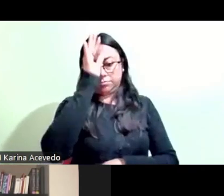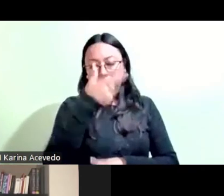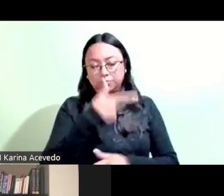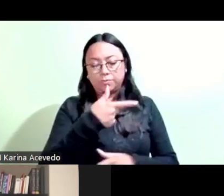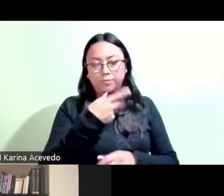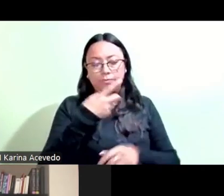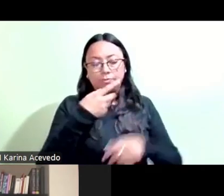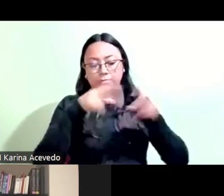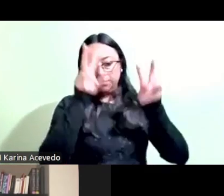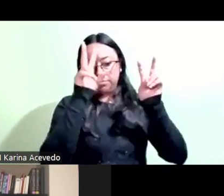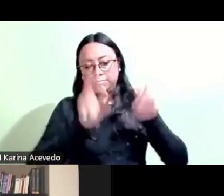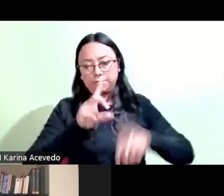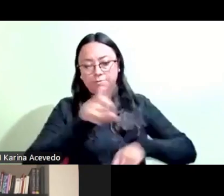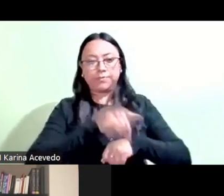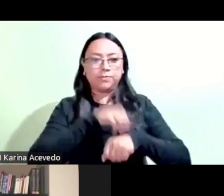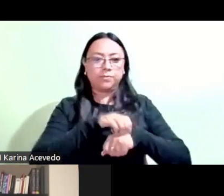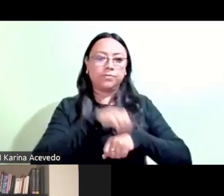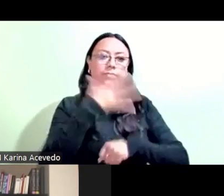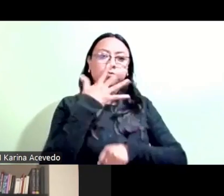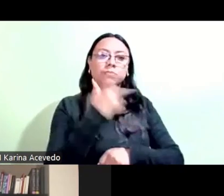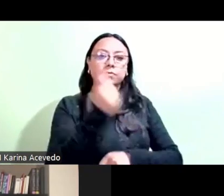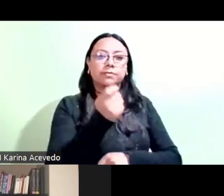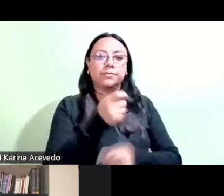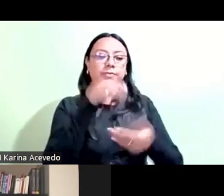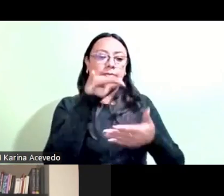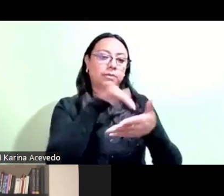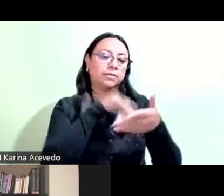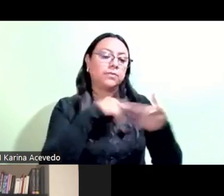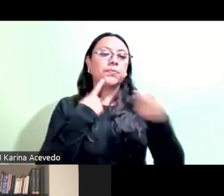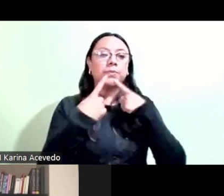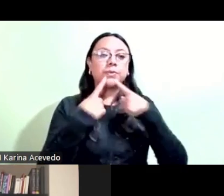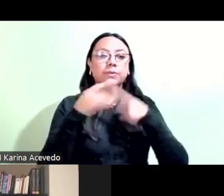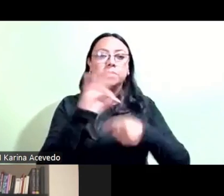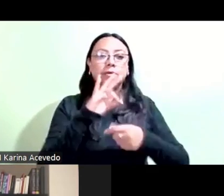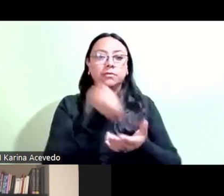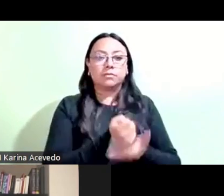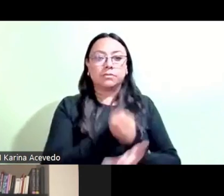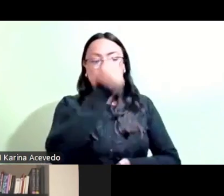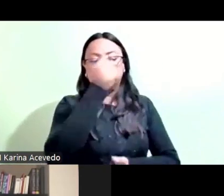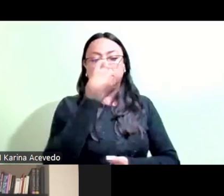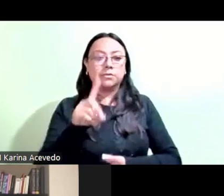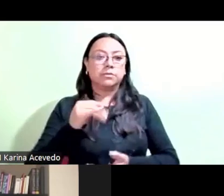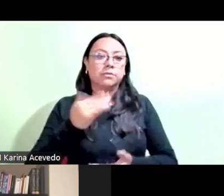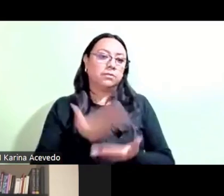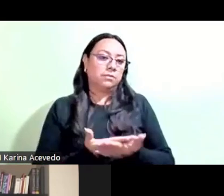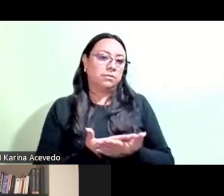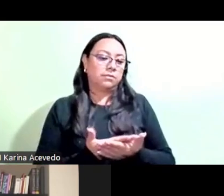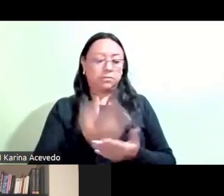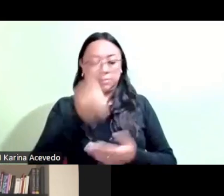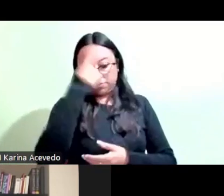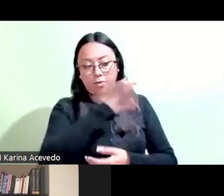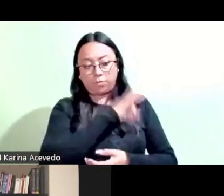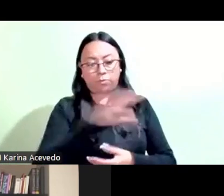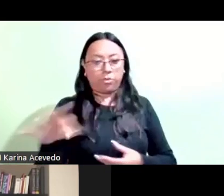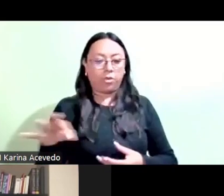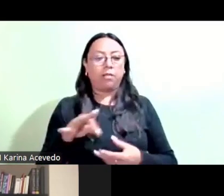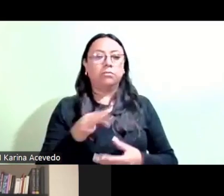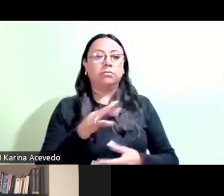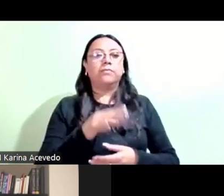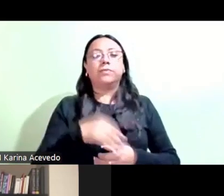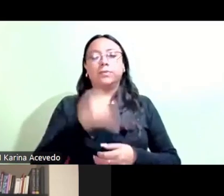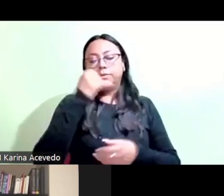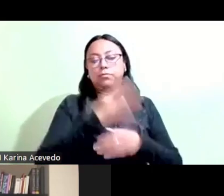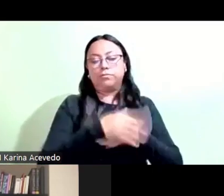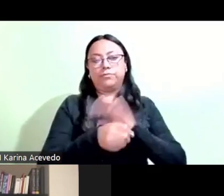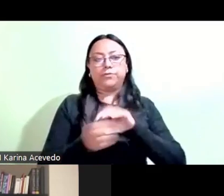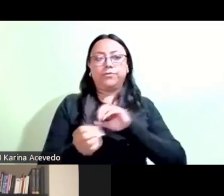numeral 5, el cual consiste en la lectura, discusión y, en su caso, aprobación del dictamen por el cual se desecha una iniciativa ciudadana en